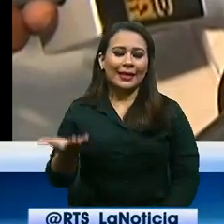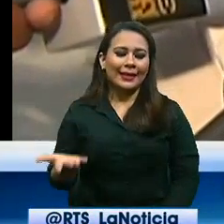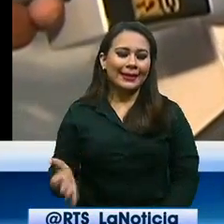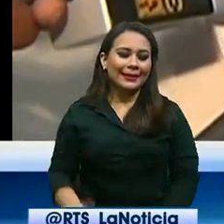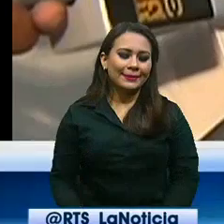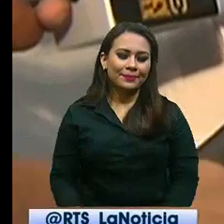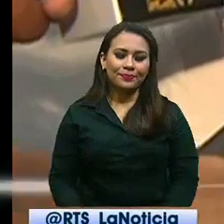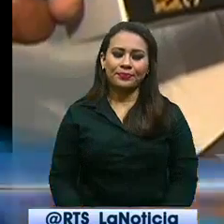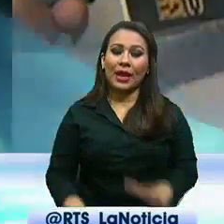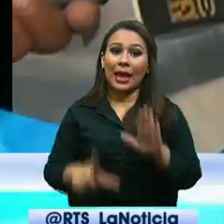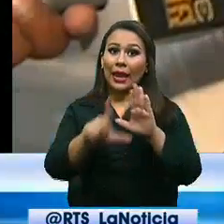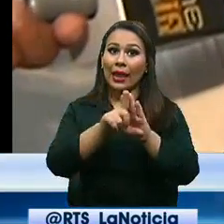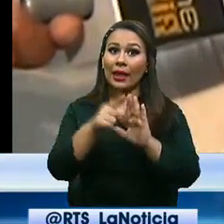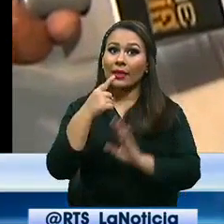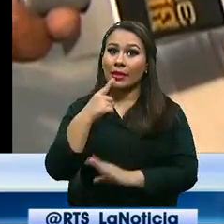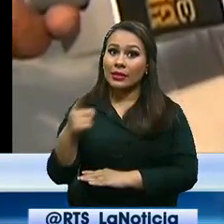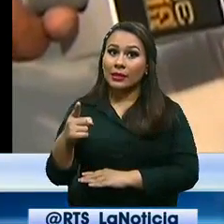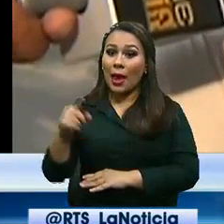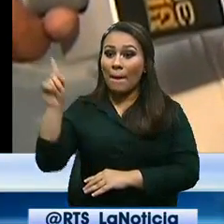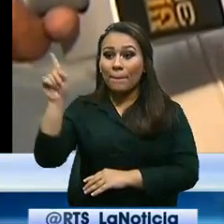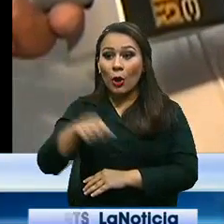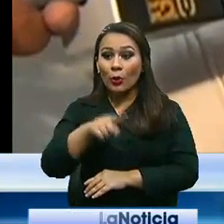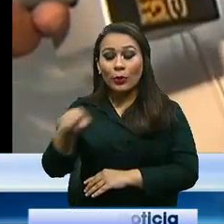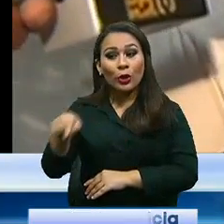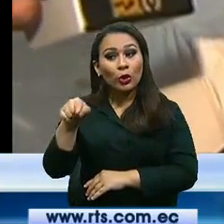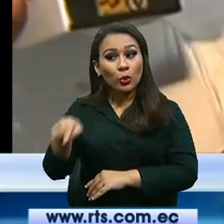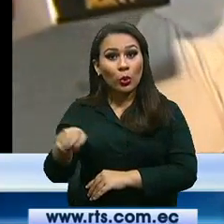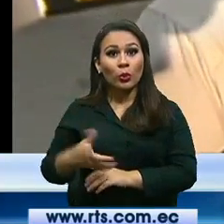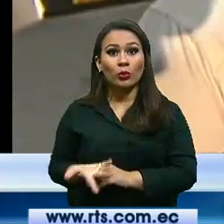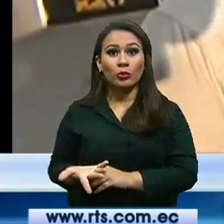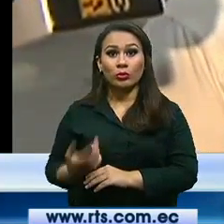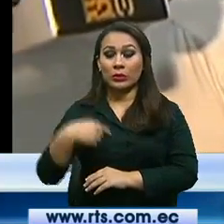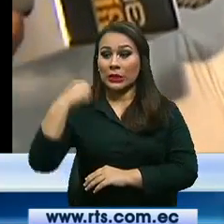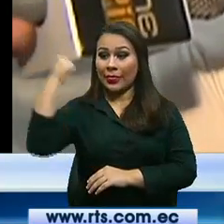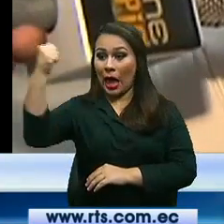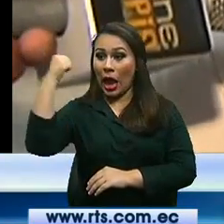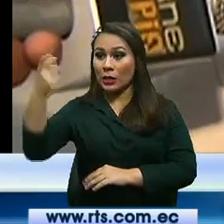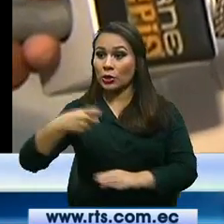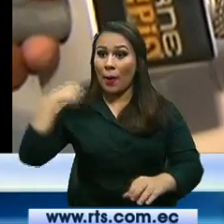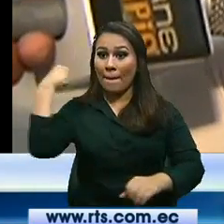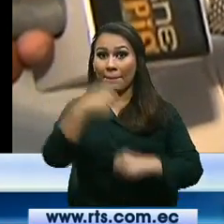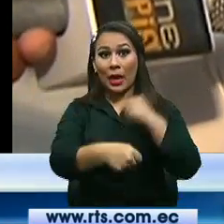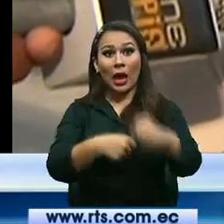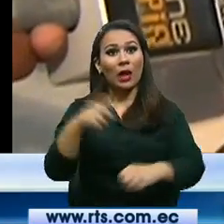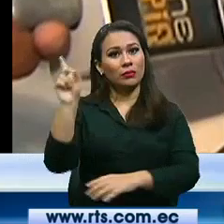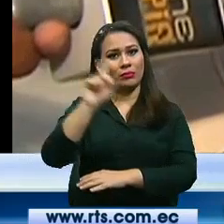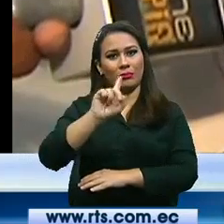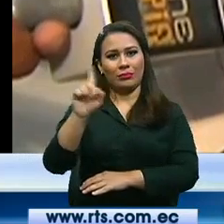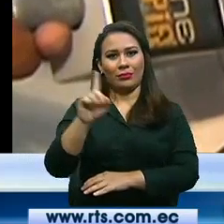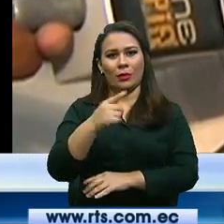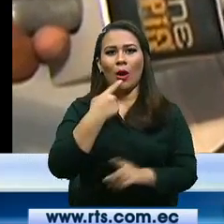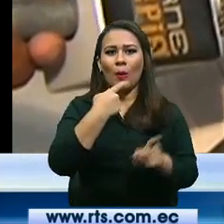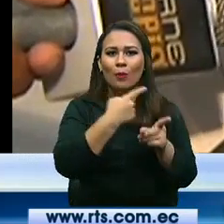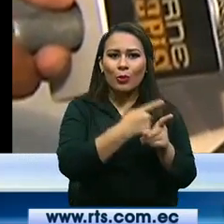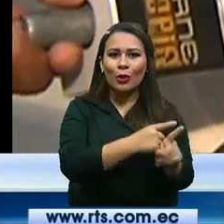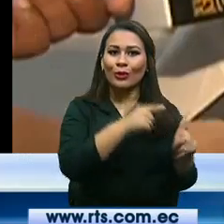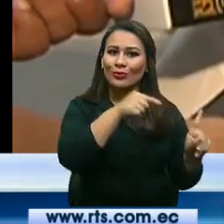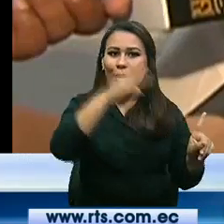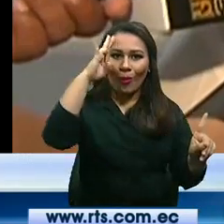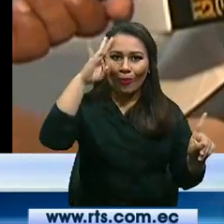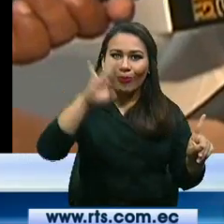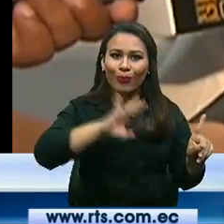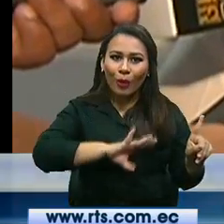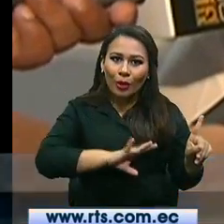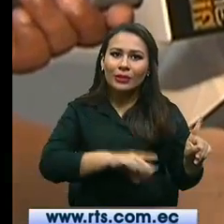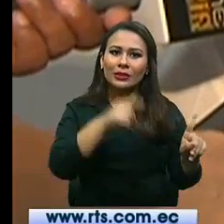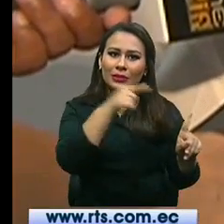te permite ni te autoriza que tomes por manos propias justicia. Para eso están los órganos jurisdiccionales e